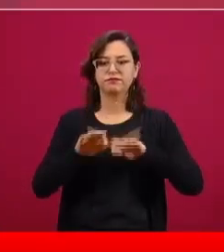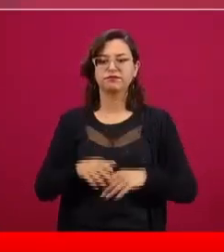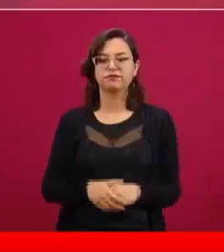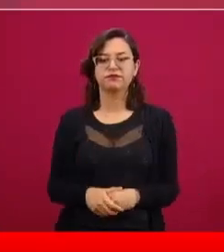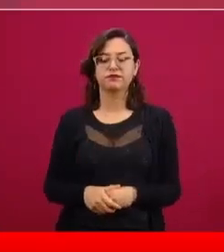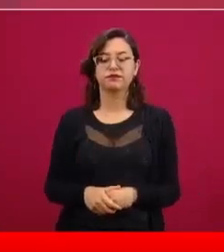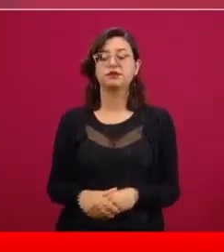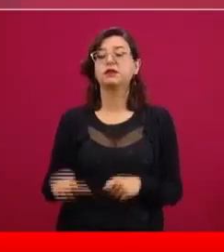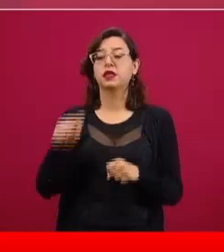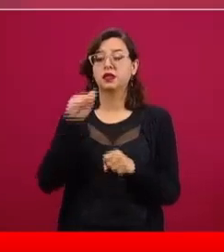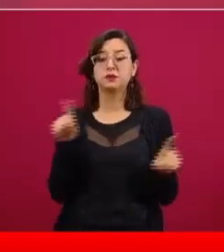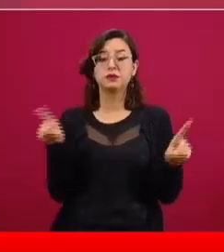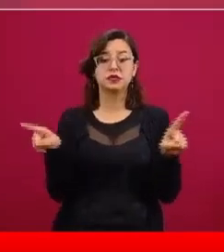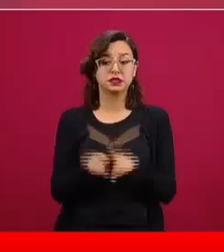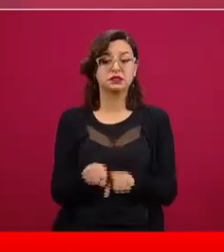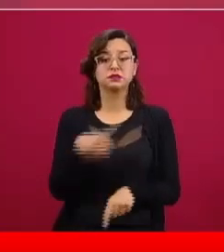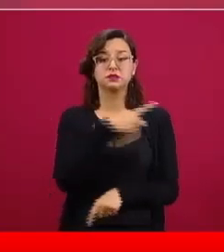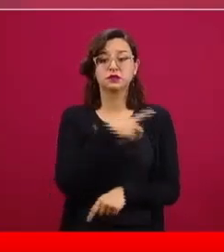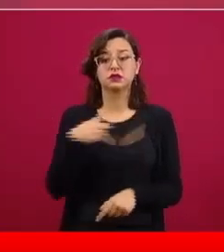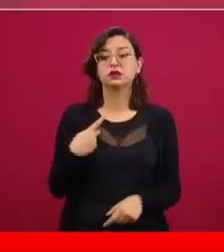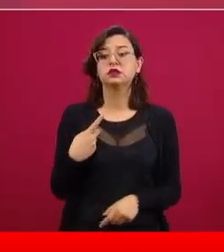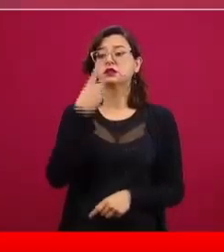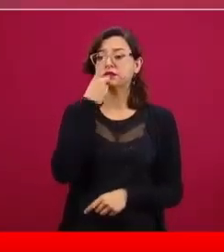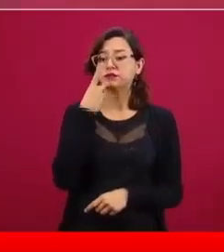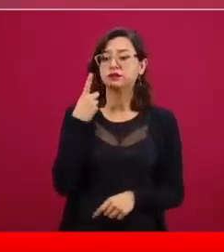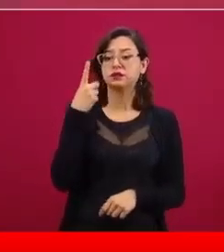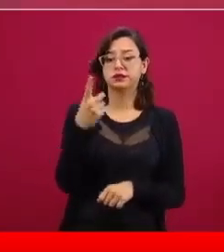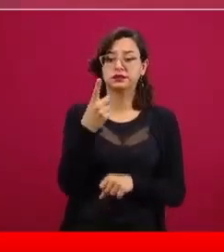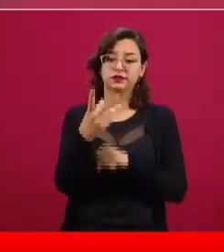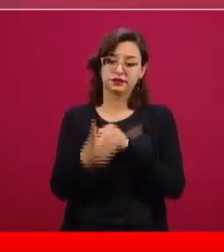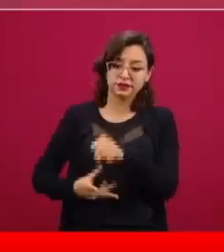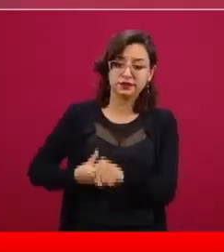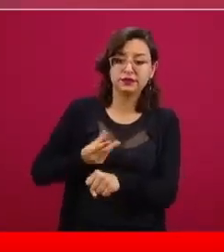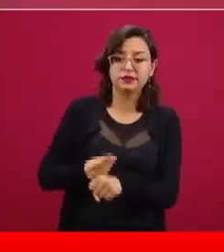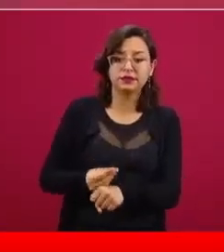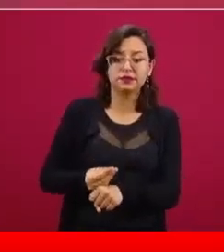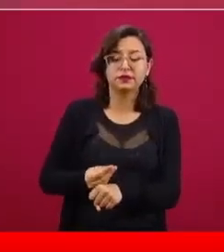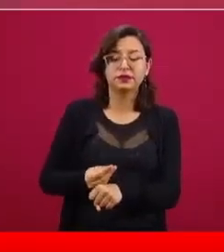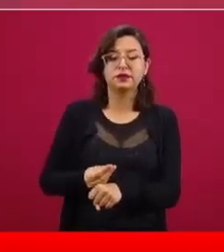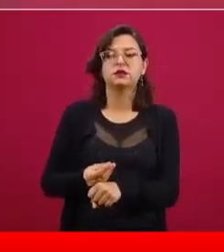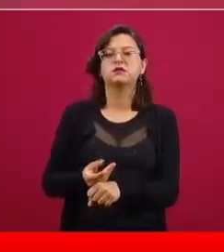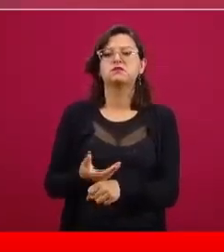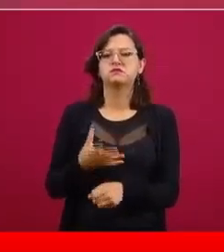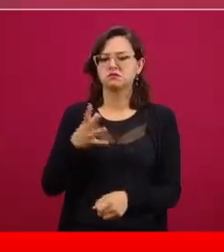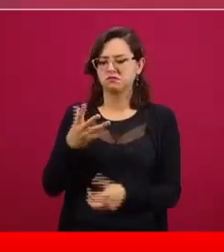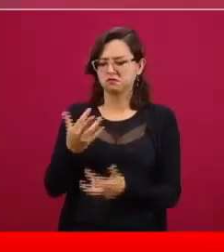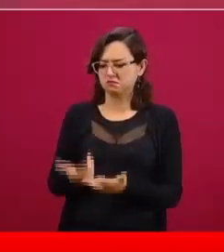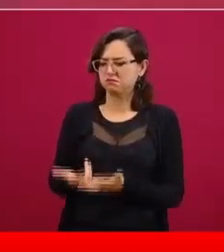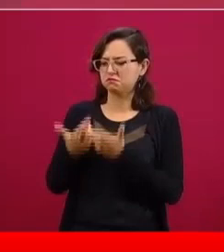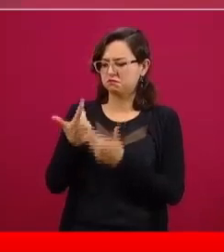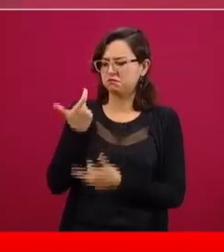Decir también, como complemento, que tenemos recursos